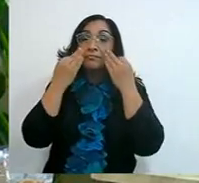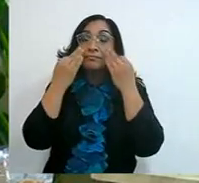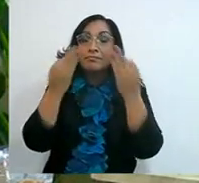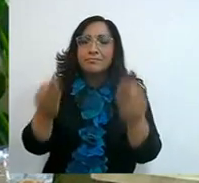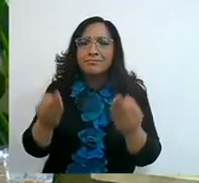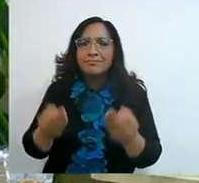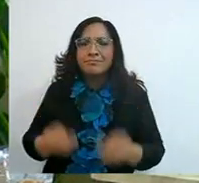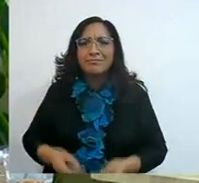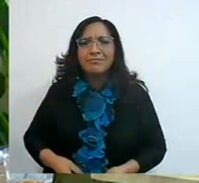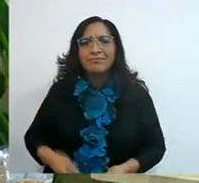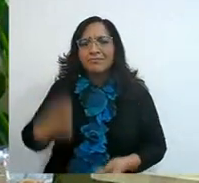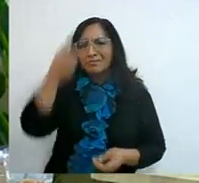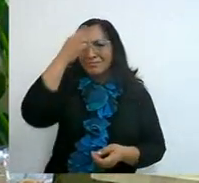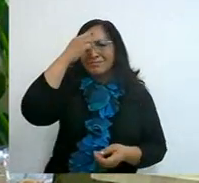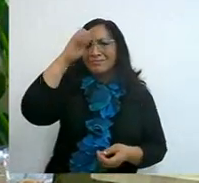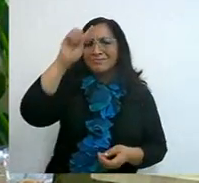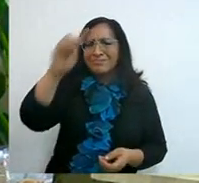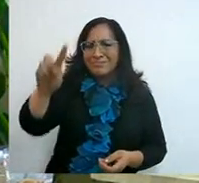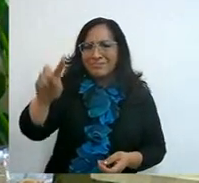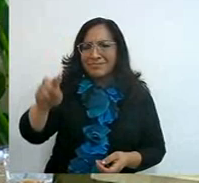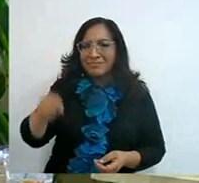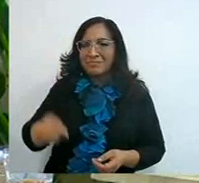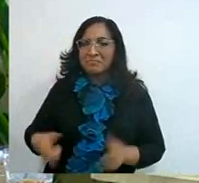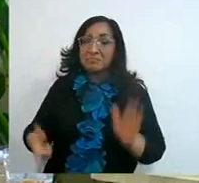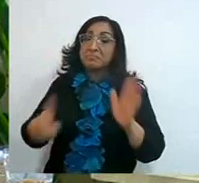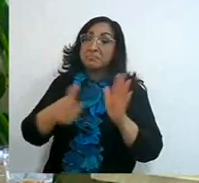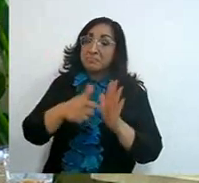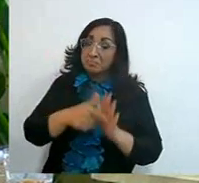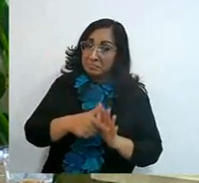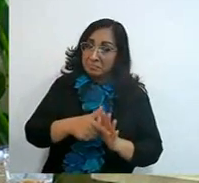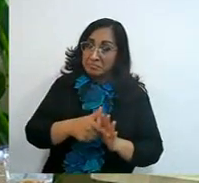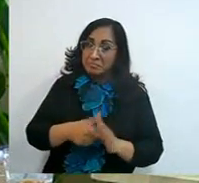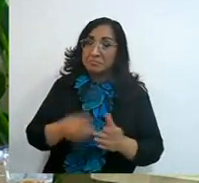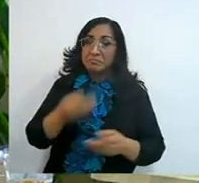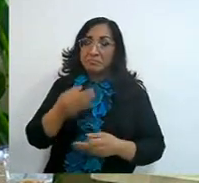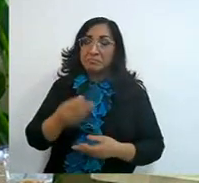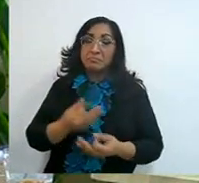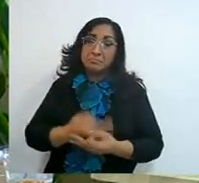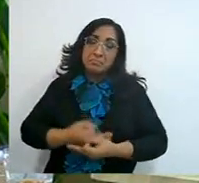Creemos, hermanos, que tal vez las leyes en la tierra